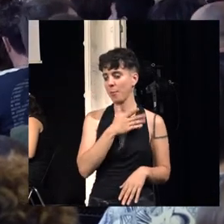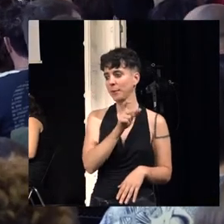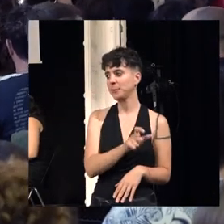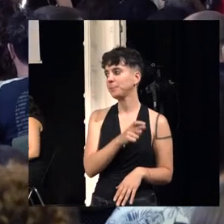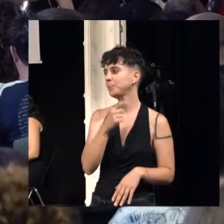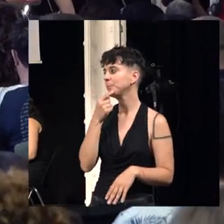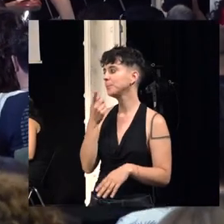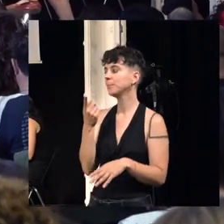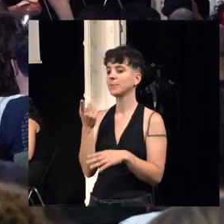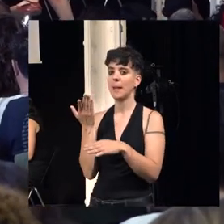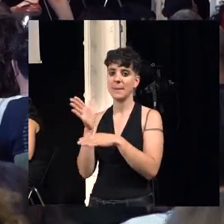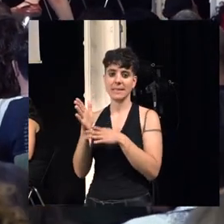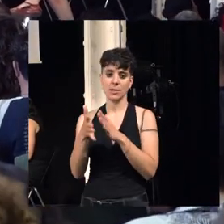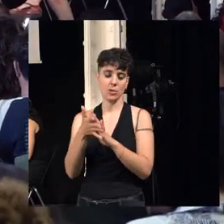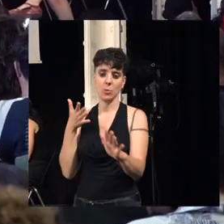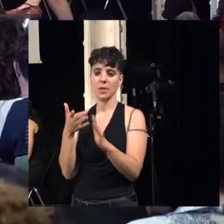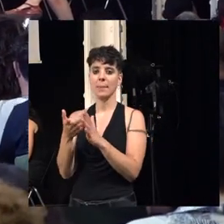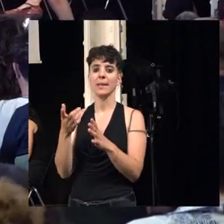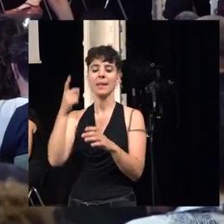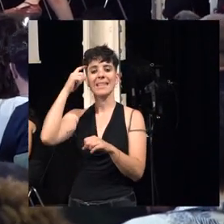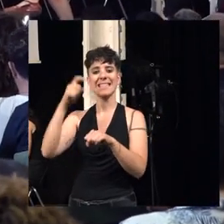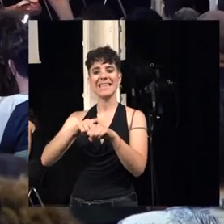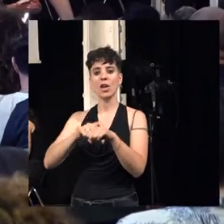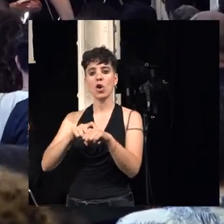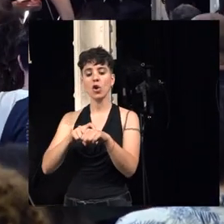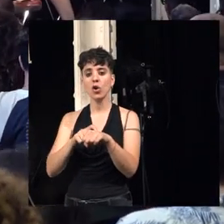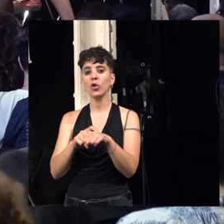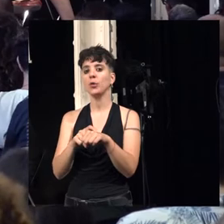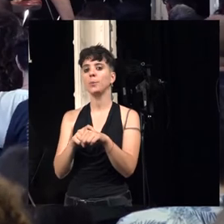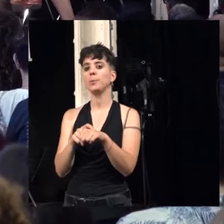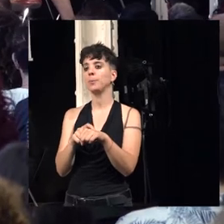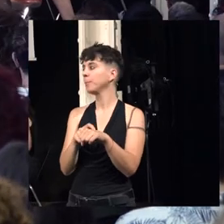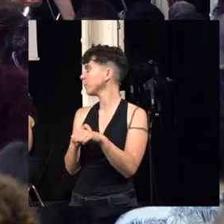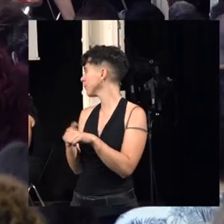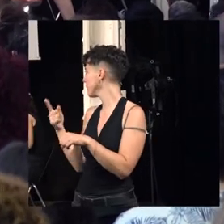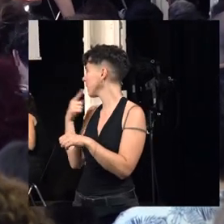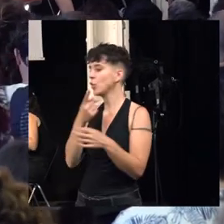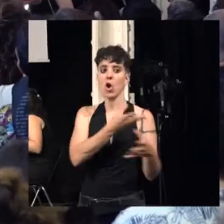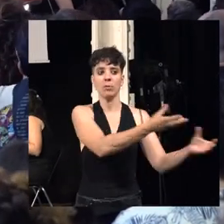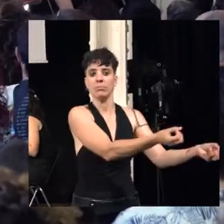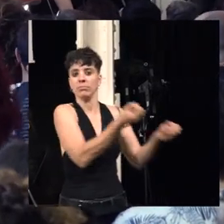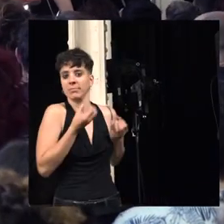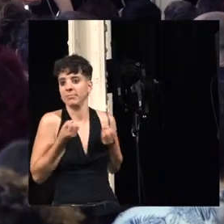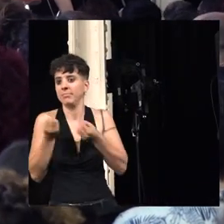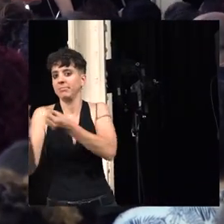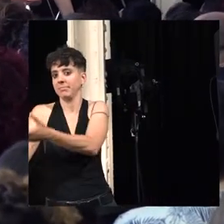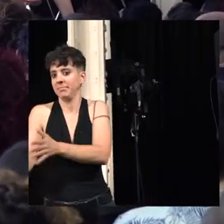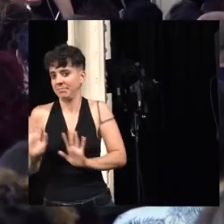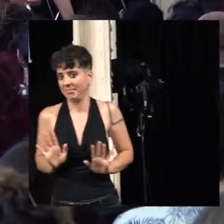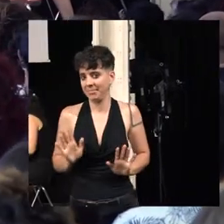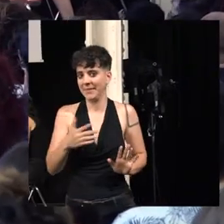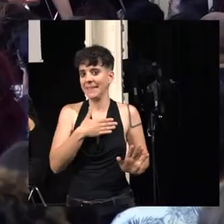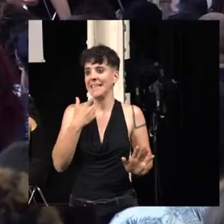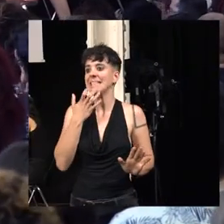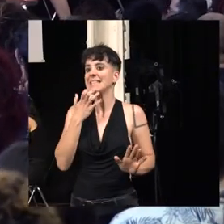introduzco muy rápidamente a Rodrigo. Rodrigo Araneda es psicólogo. Sí, yo transmito lo que me han pasado, así que si queremos